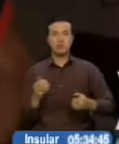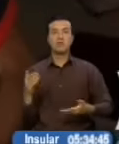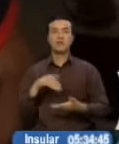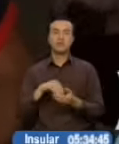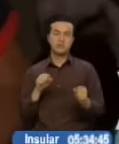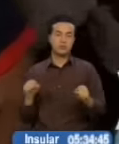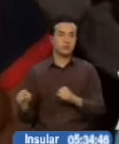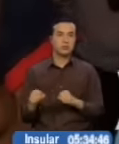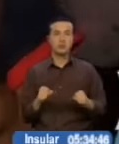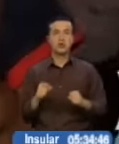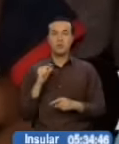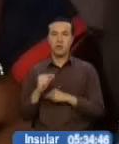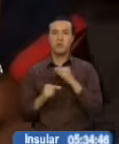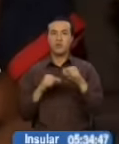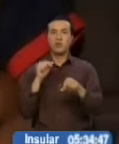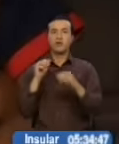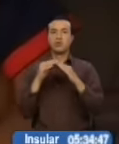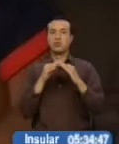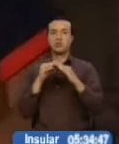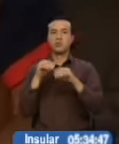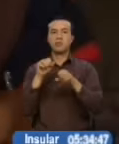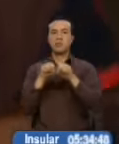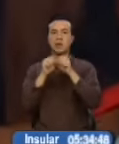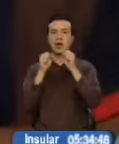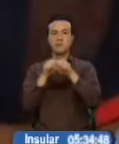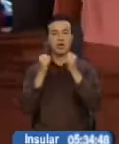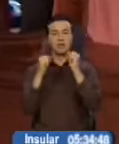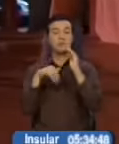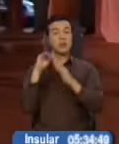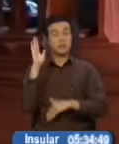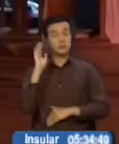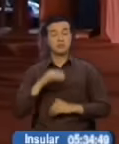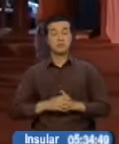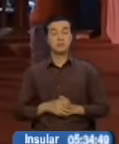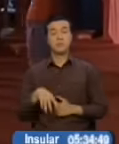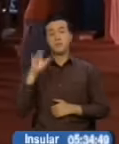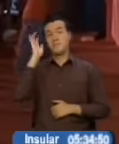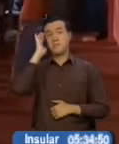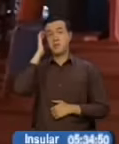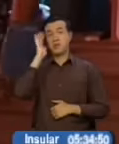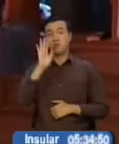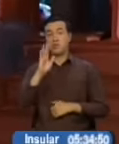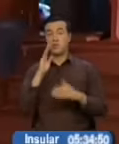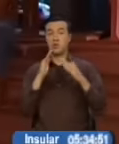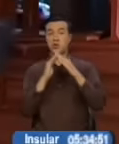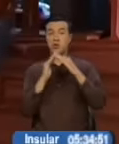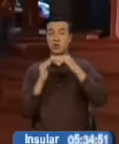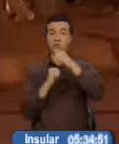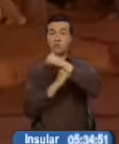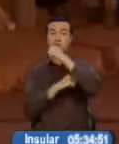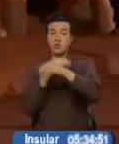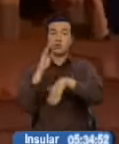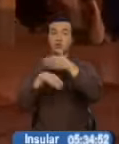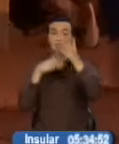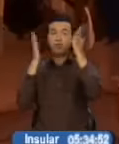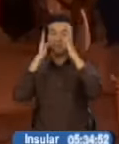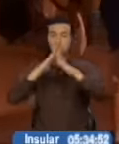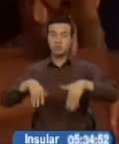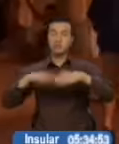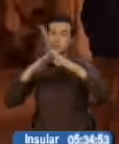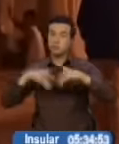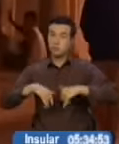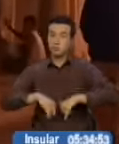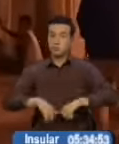réplicas se van dañando, se van cuarteando más las casas. Temen que las estructuras que aún están en pie colapsen con las réplicas que